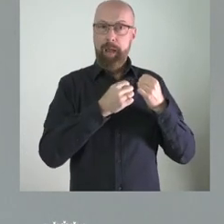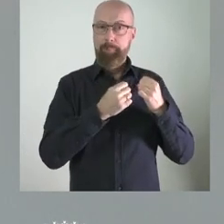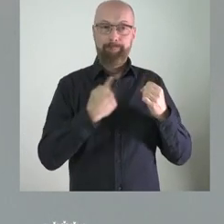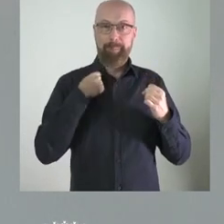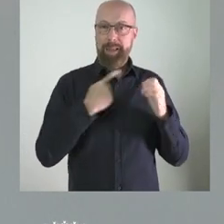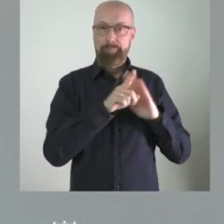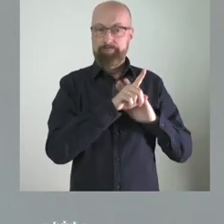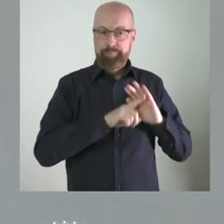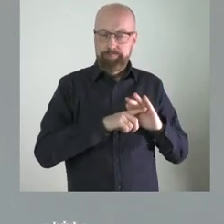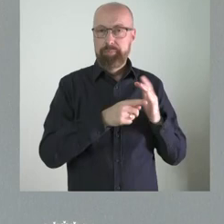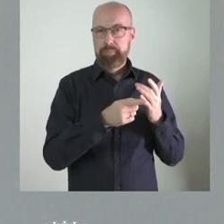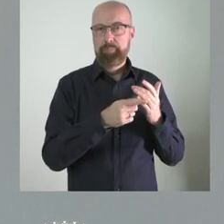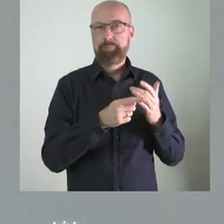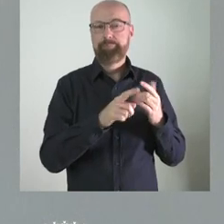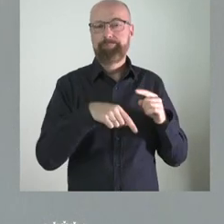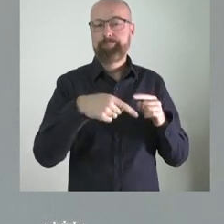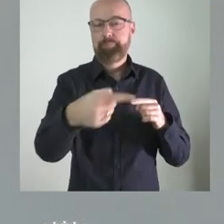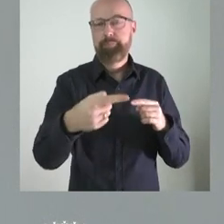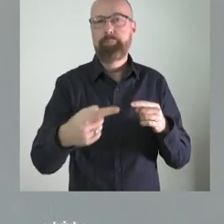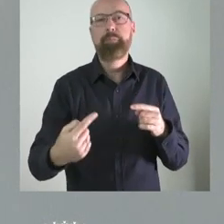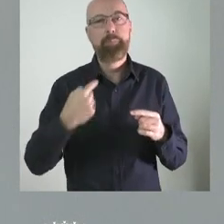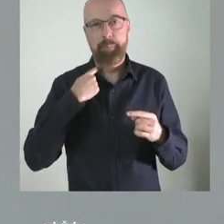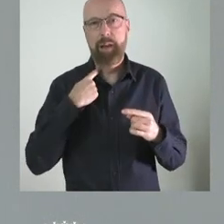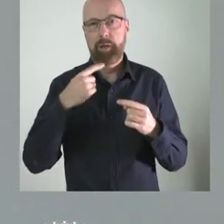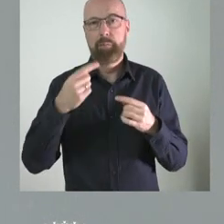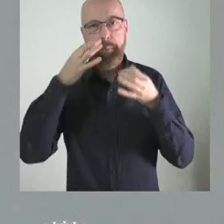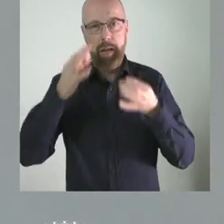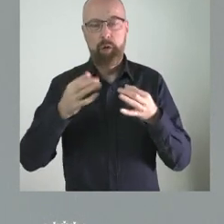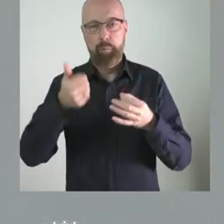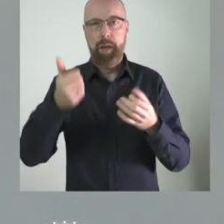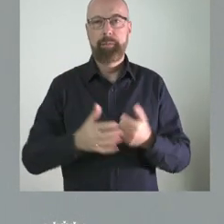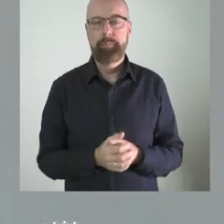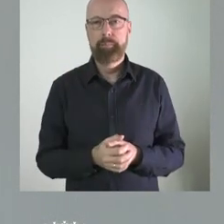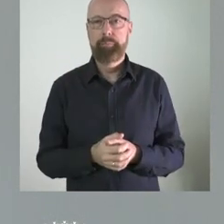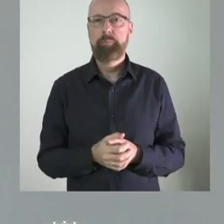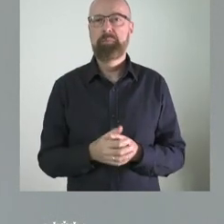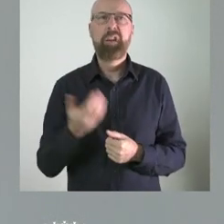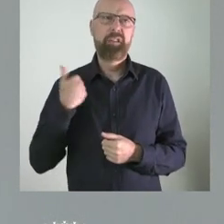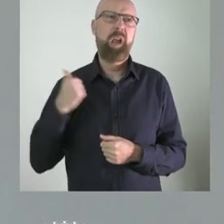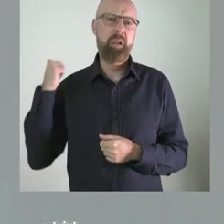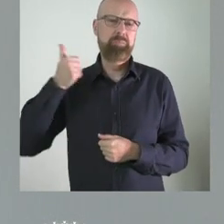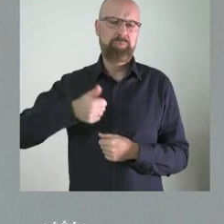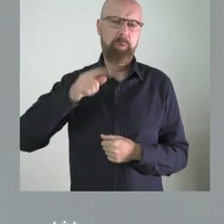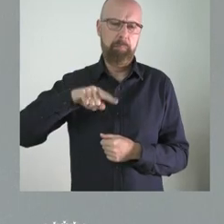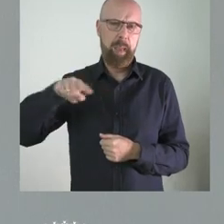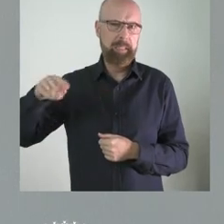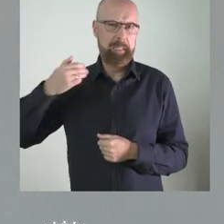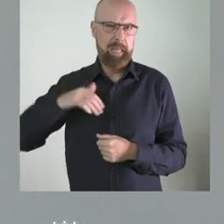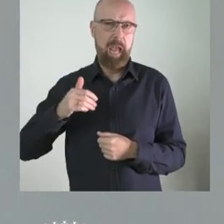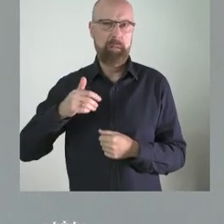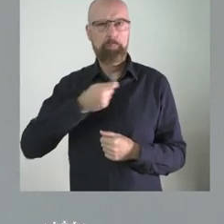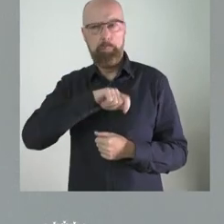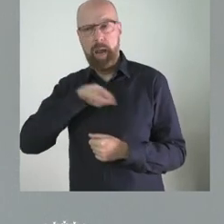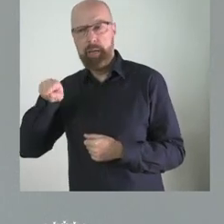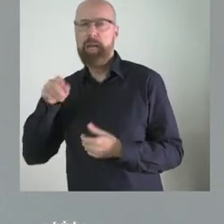en el medio plazo también las ganancias de poder adquisitivo de hecho pues llevamos ya bastantes meses en el conjunto de España y también en Castilla y